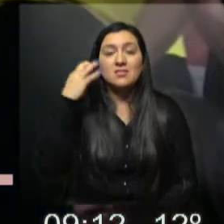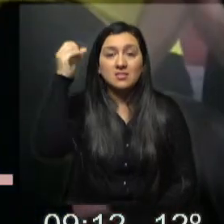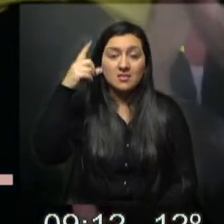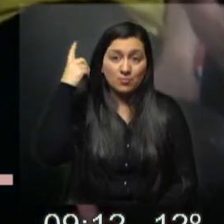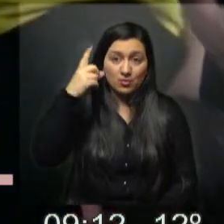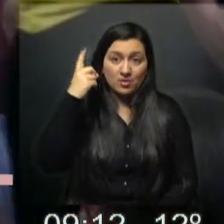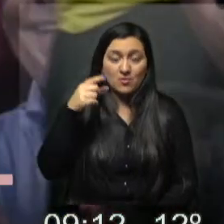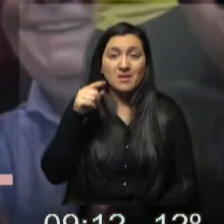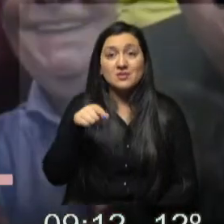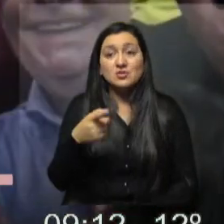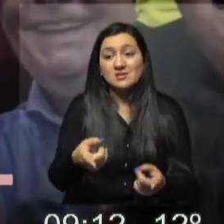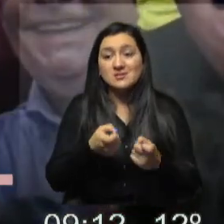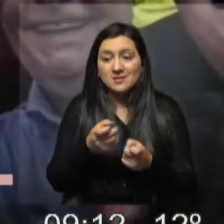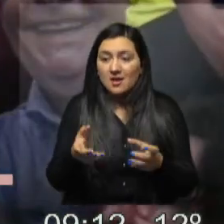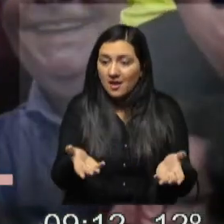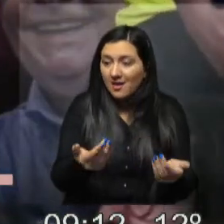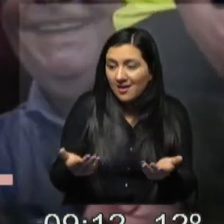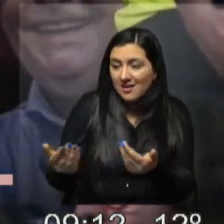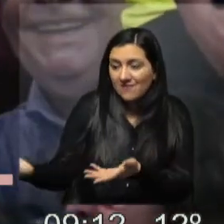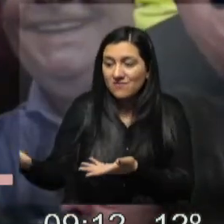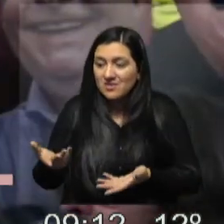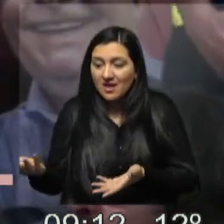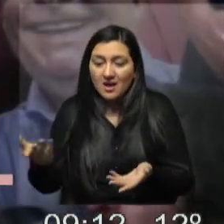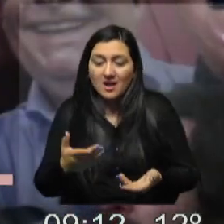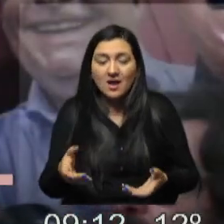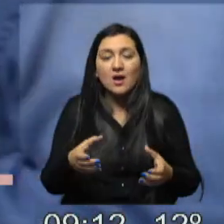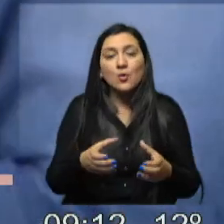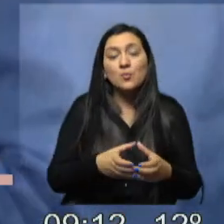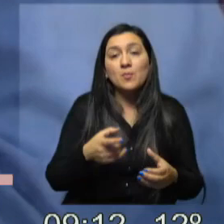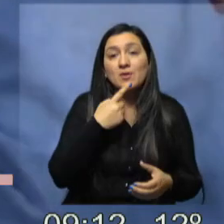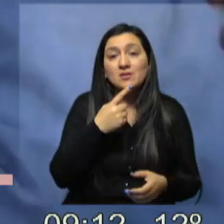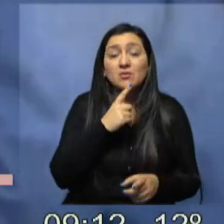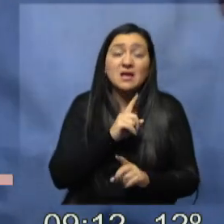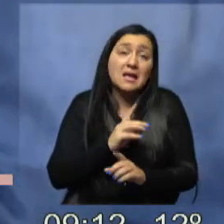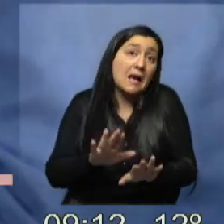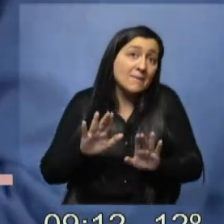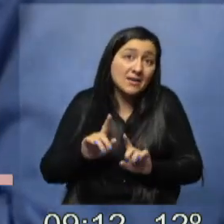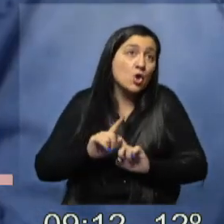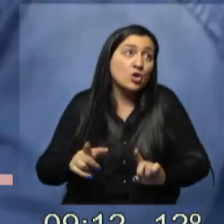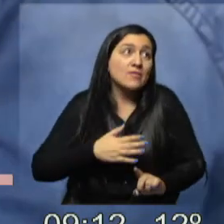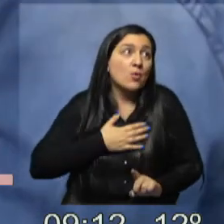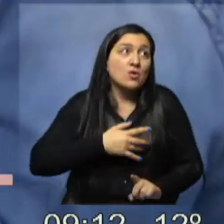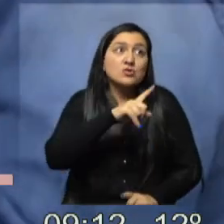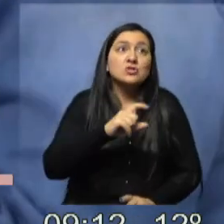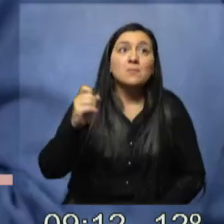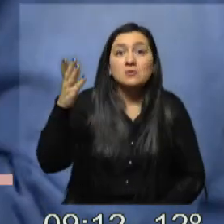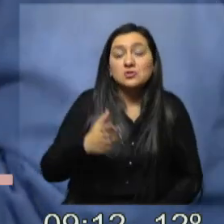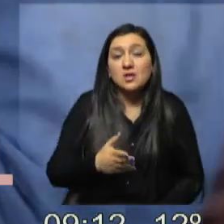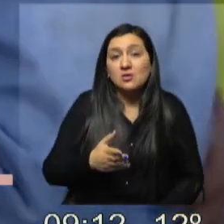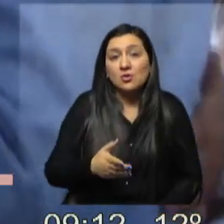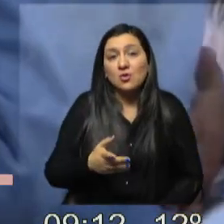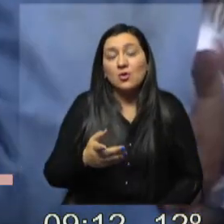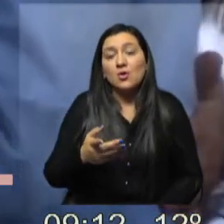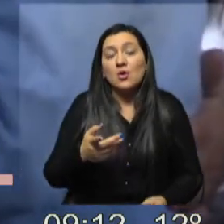necesitar ir reclutando partidos que no necesariamente ideológicamente están afines, sino que son partidos con ideologías